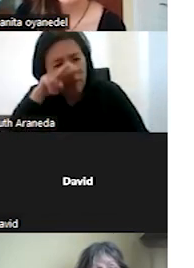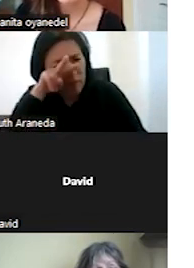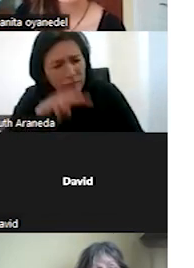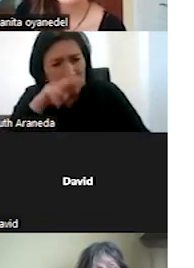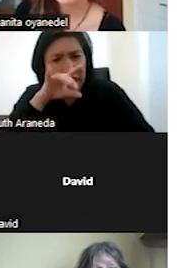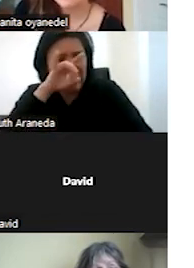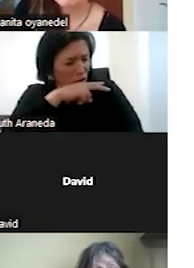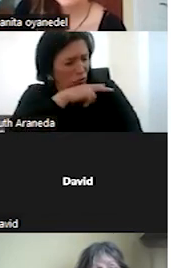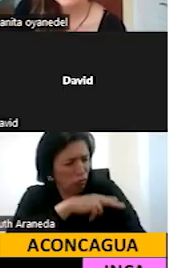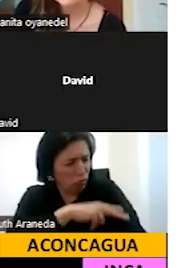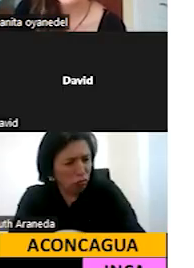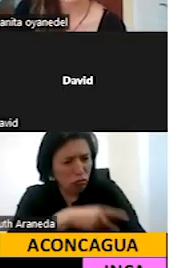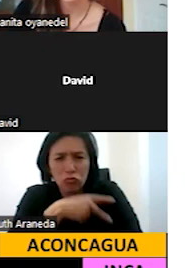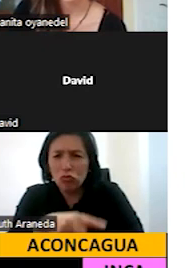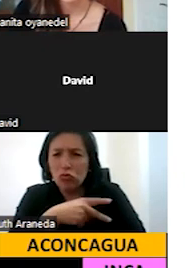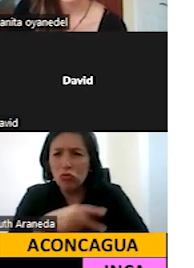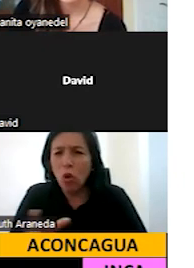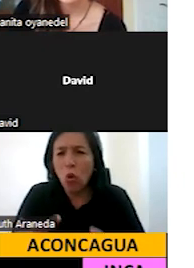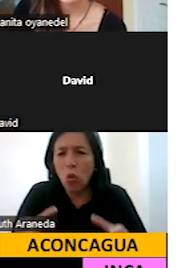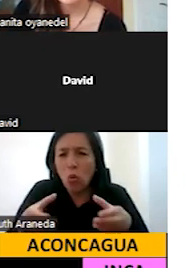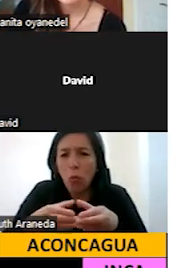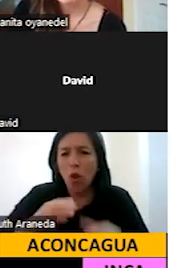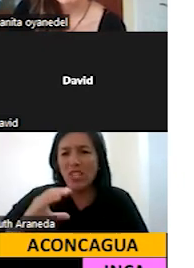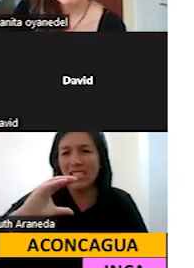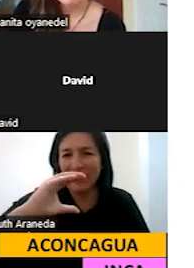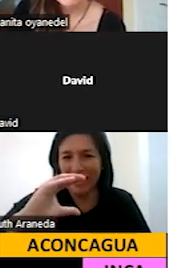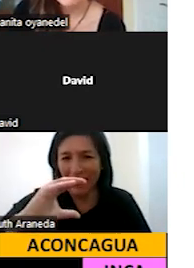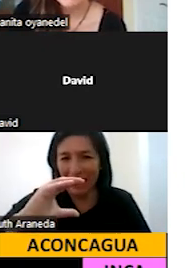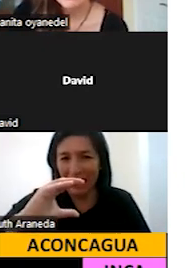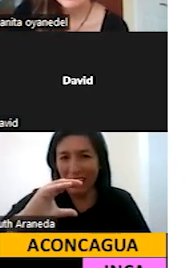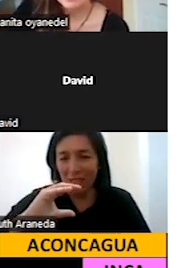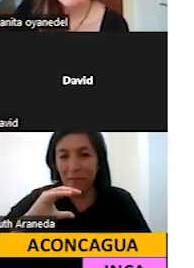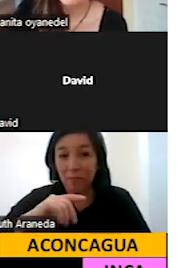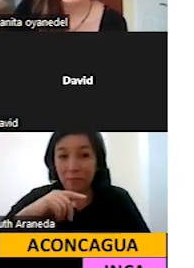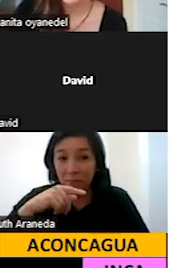Chile corresponde al haplogrupo C, y este